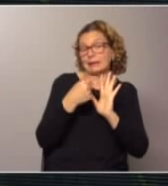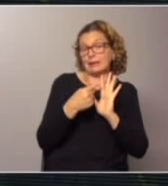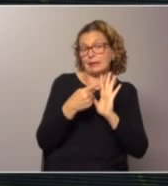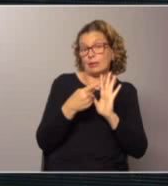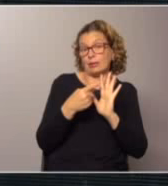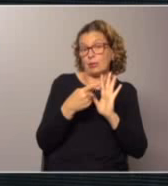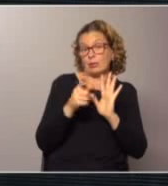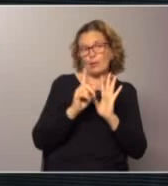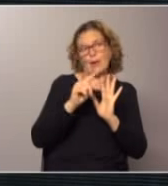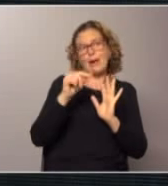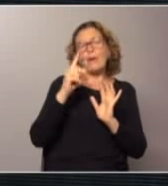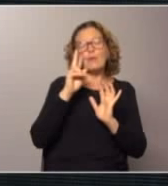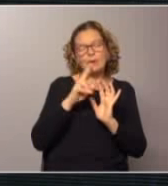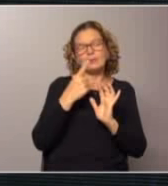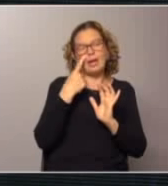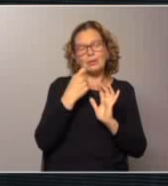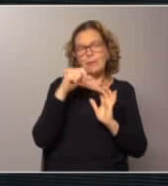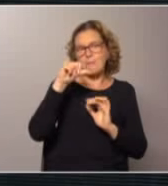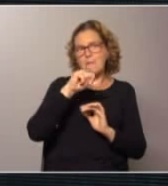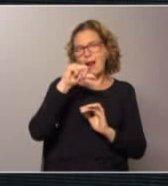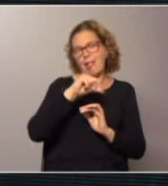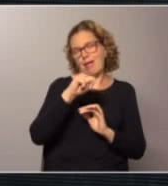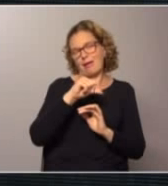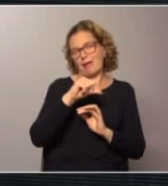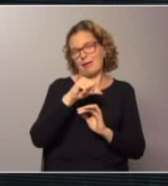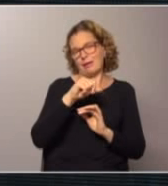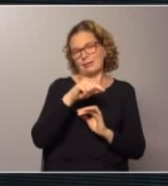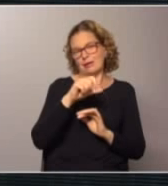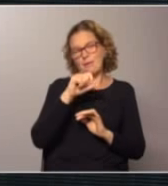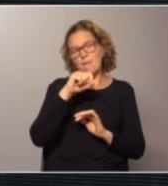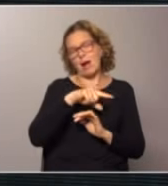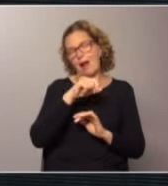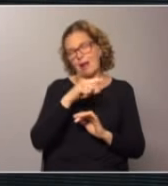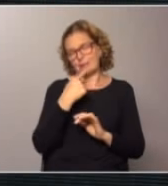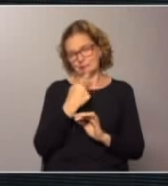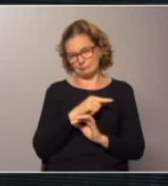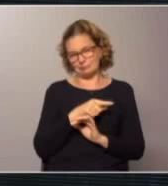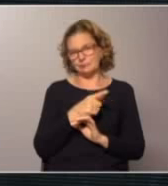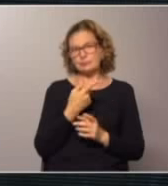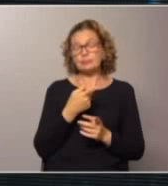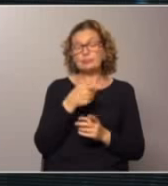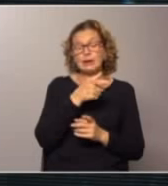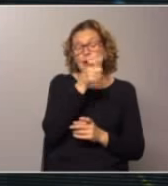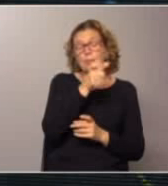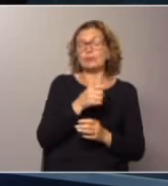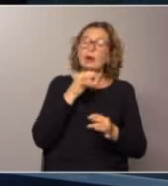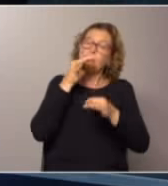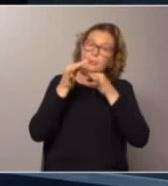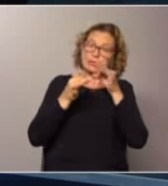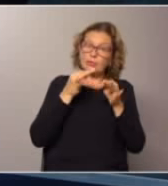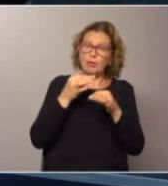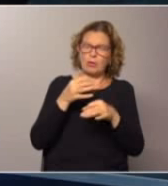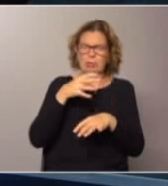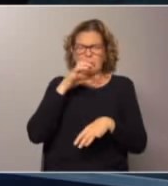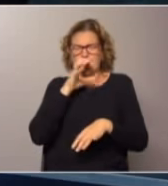hay real malicia ahora si en estos casos se prueba que hay malicia temeraria decir que quien se expresó tuvo total